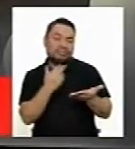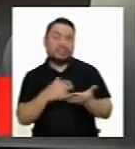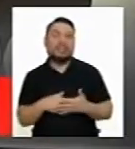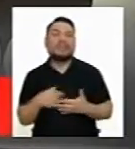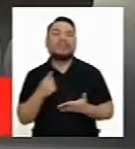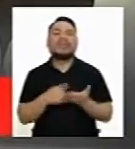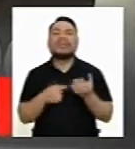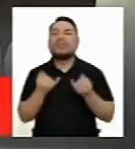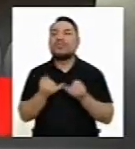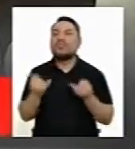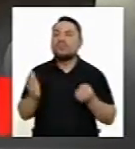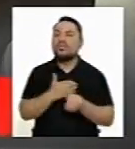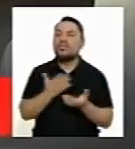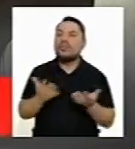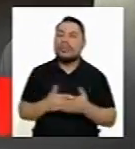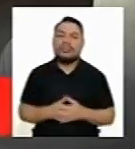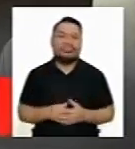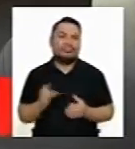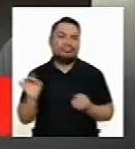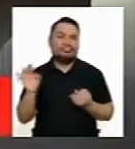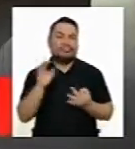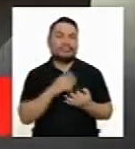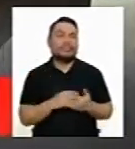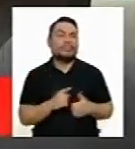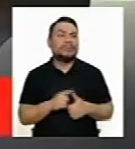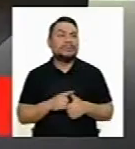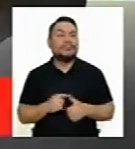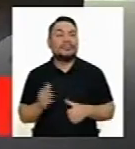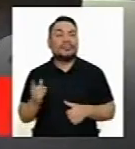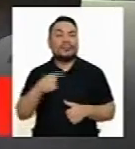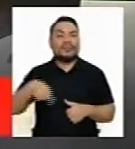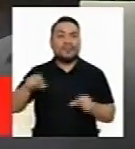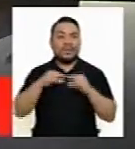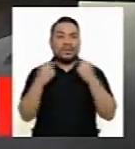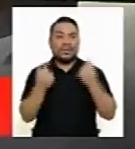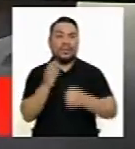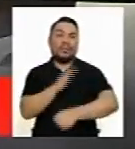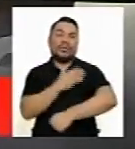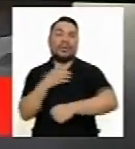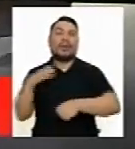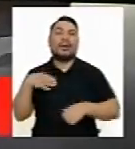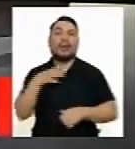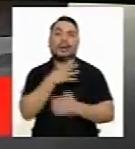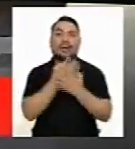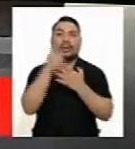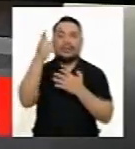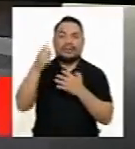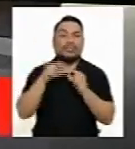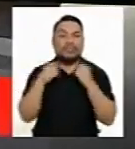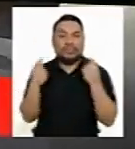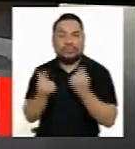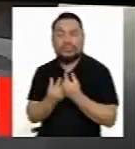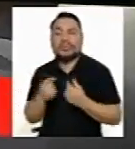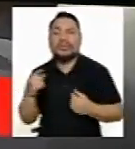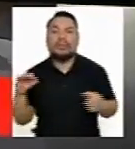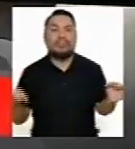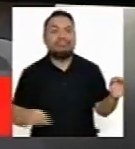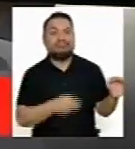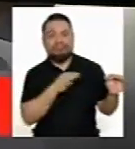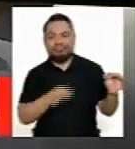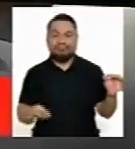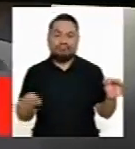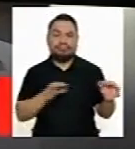tocan? Pues tenemos una variedad de instrumentos, tenemos una orquesta sinfónica en el penal del Callao, donde los internos han aprendido a tocar viola,